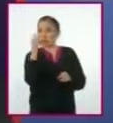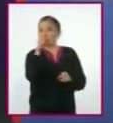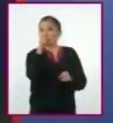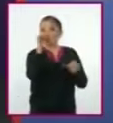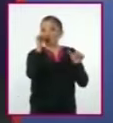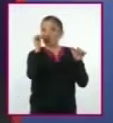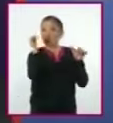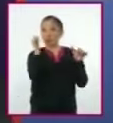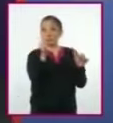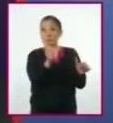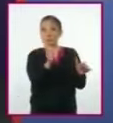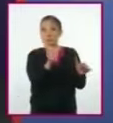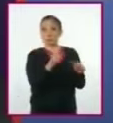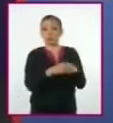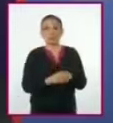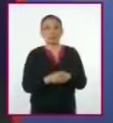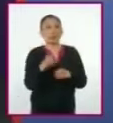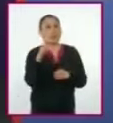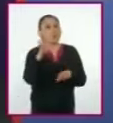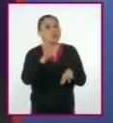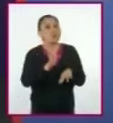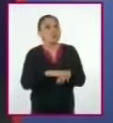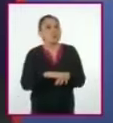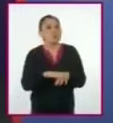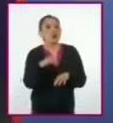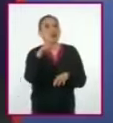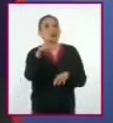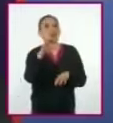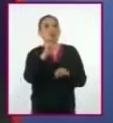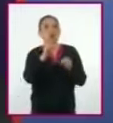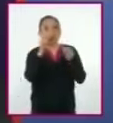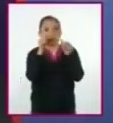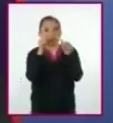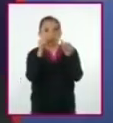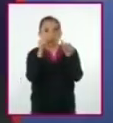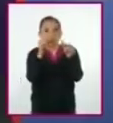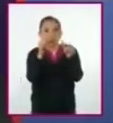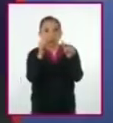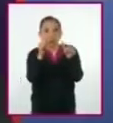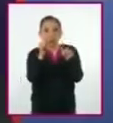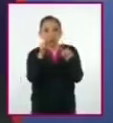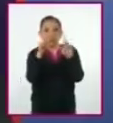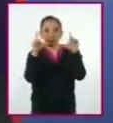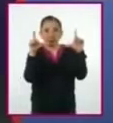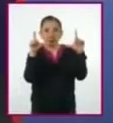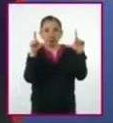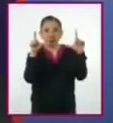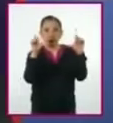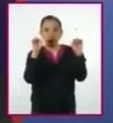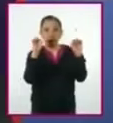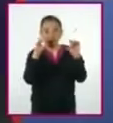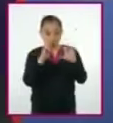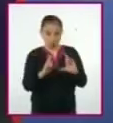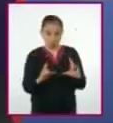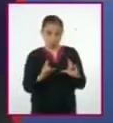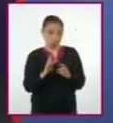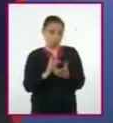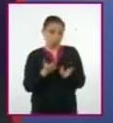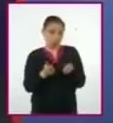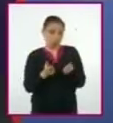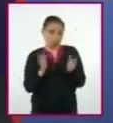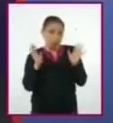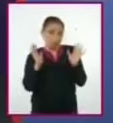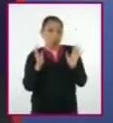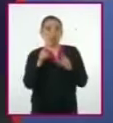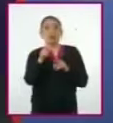pongan muchísima atención y sobre todo que no despeguen sus ojos del televisor o de la pantalla. Y quiero